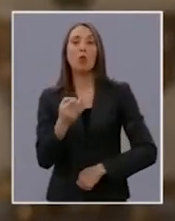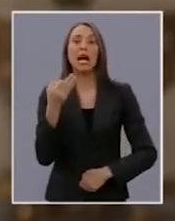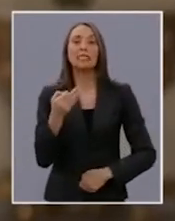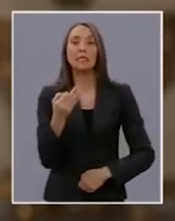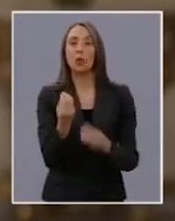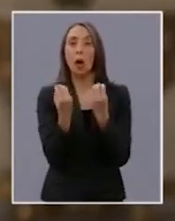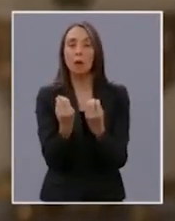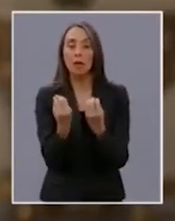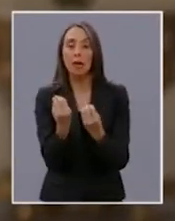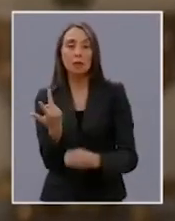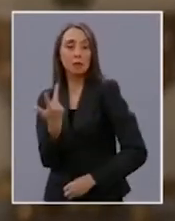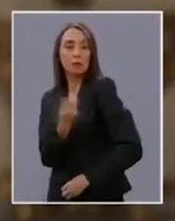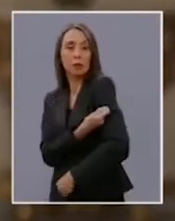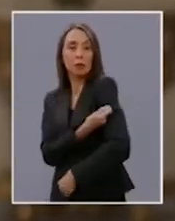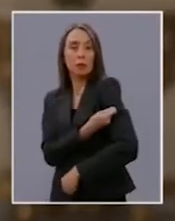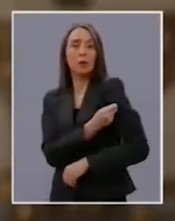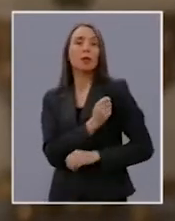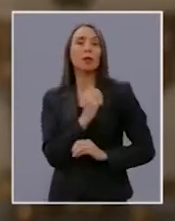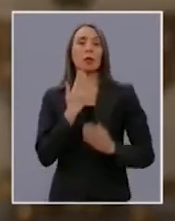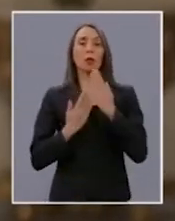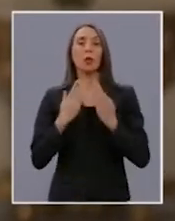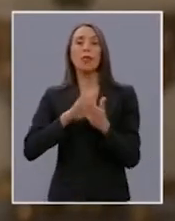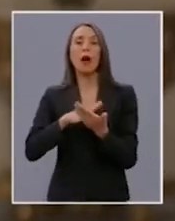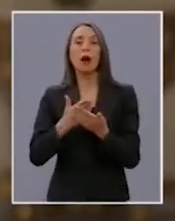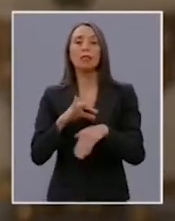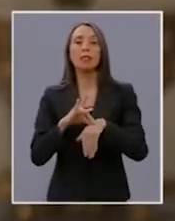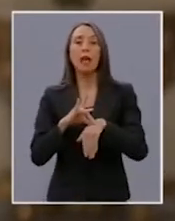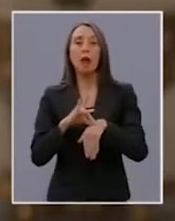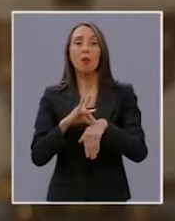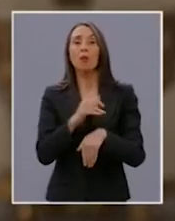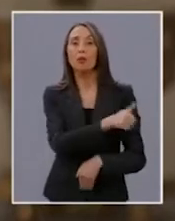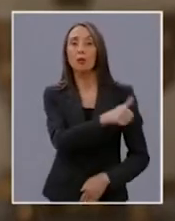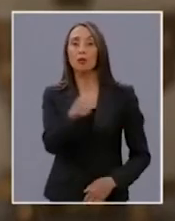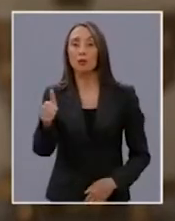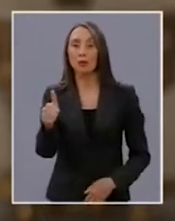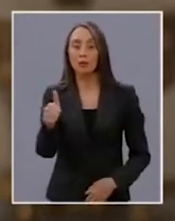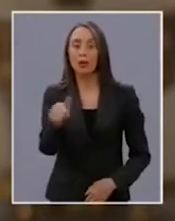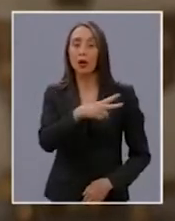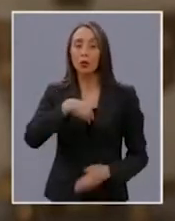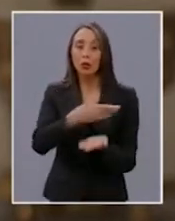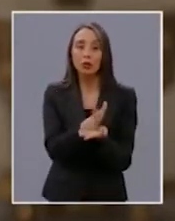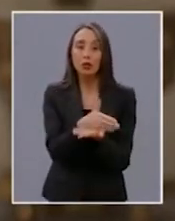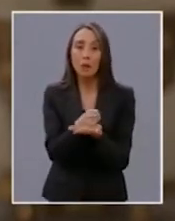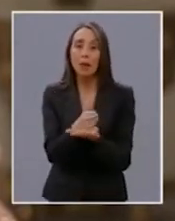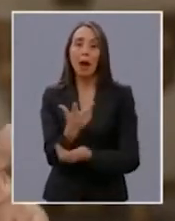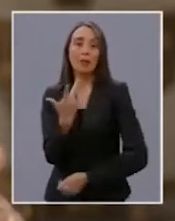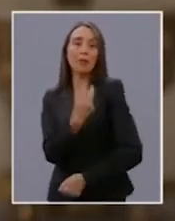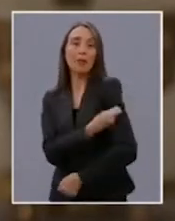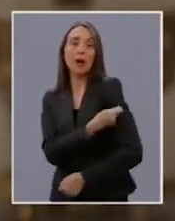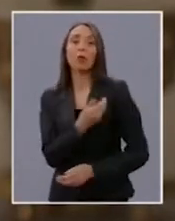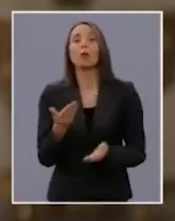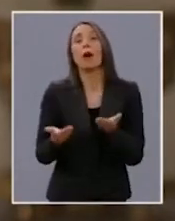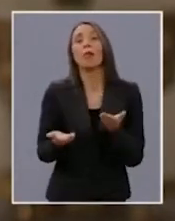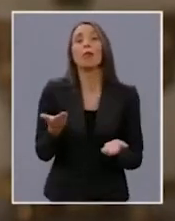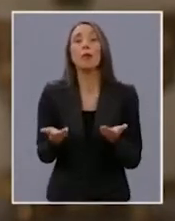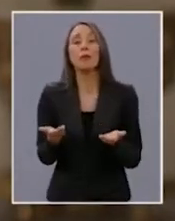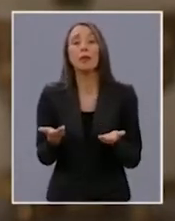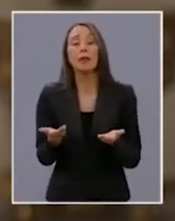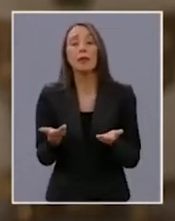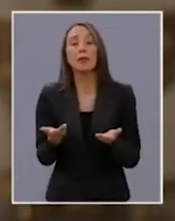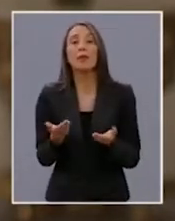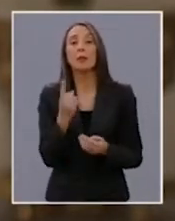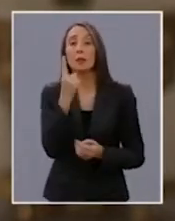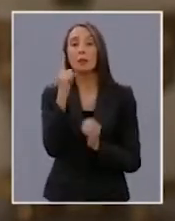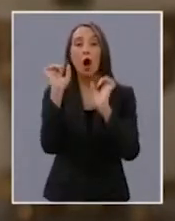proteja en forma oportuna la salud de toda la población. Nuestro plan de vacunación depende, sin duda, de